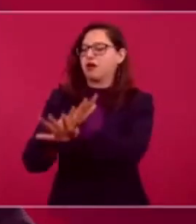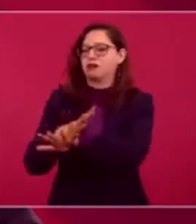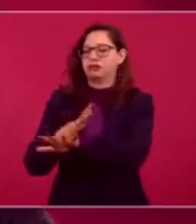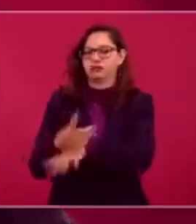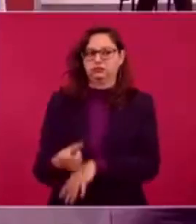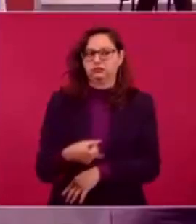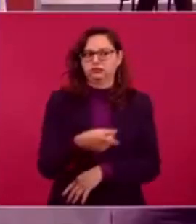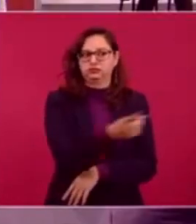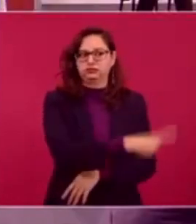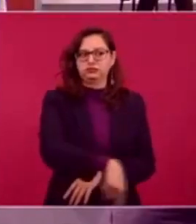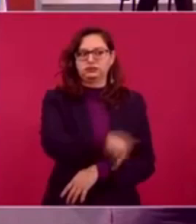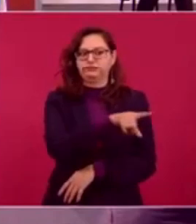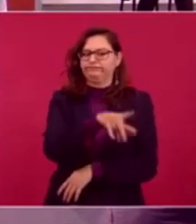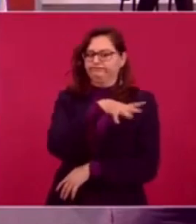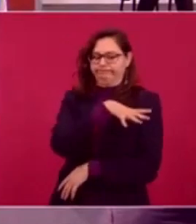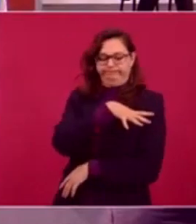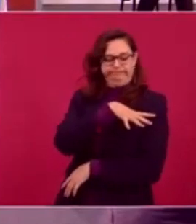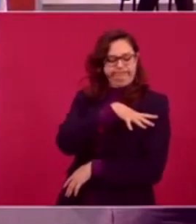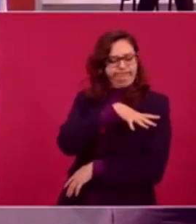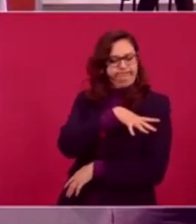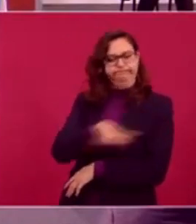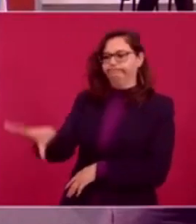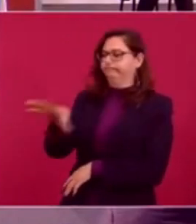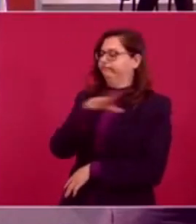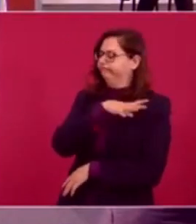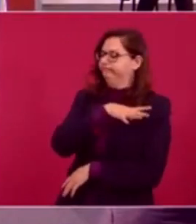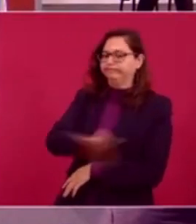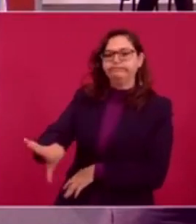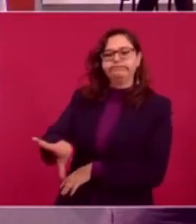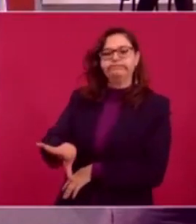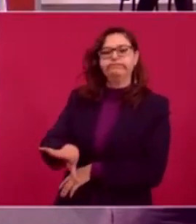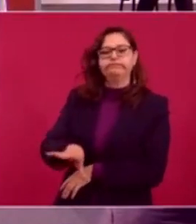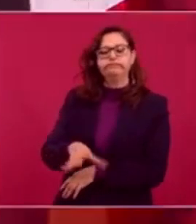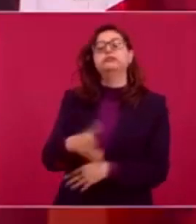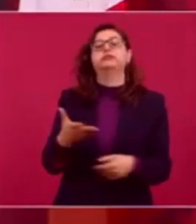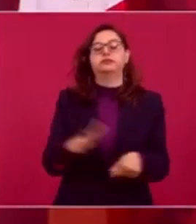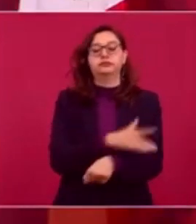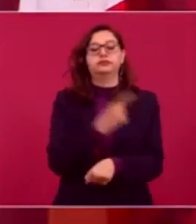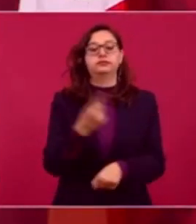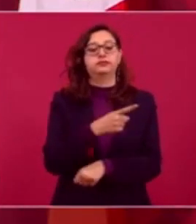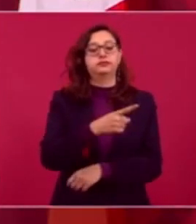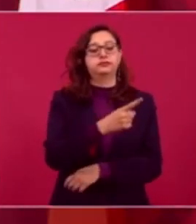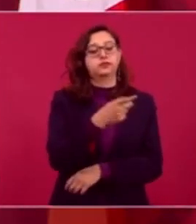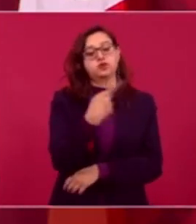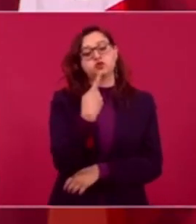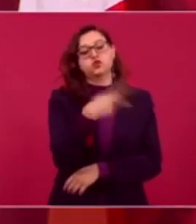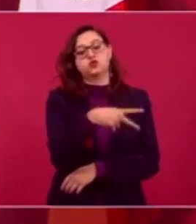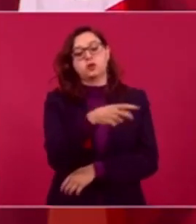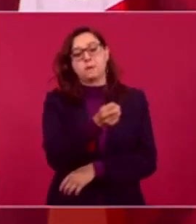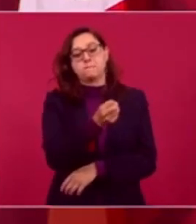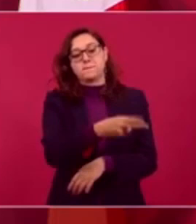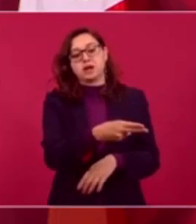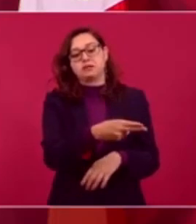Hay que mantener el estado de privilegios,